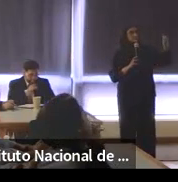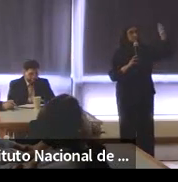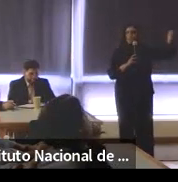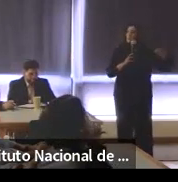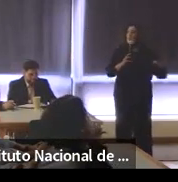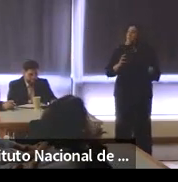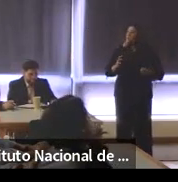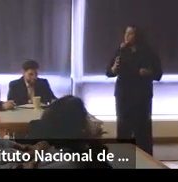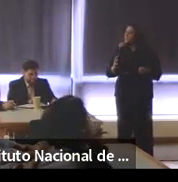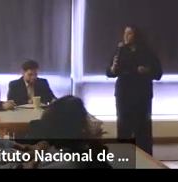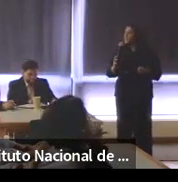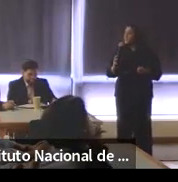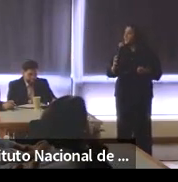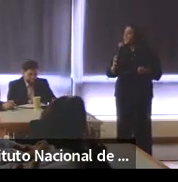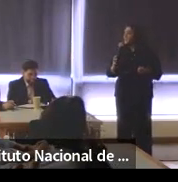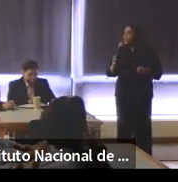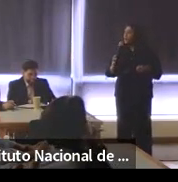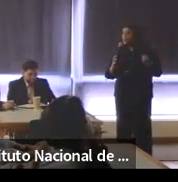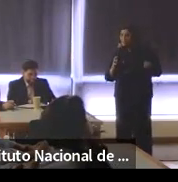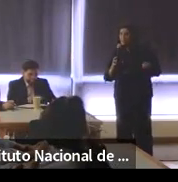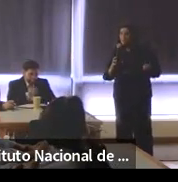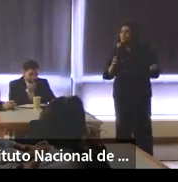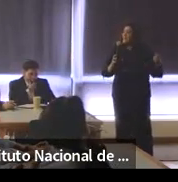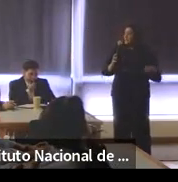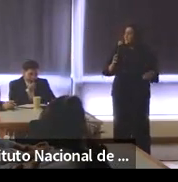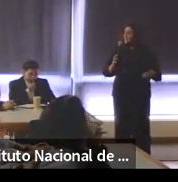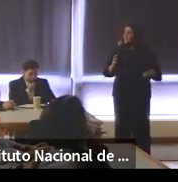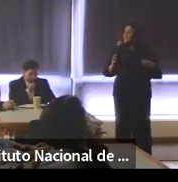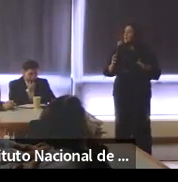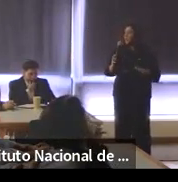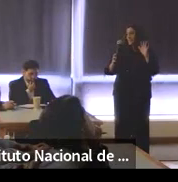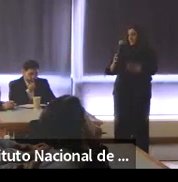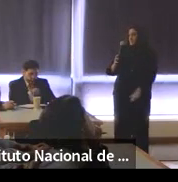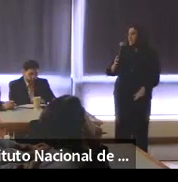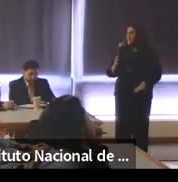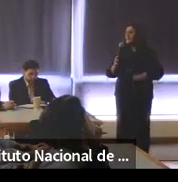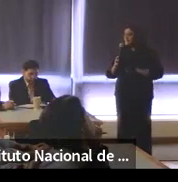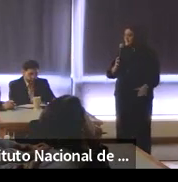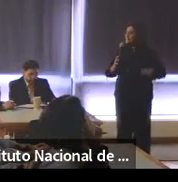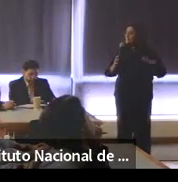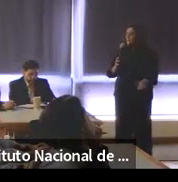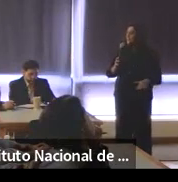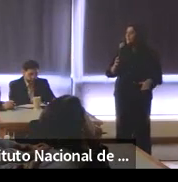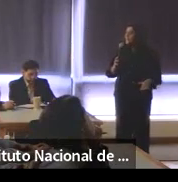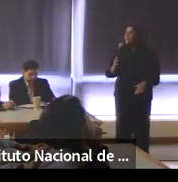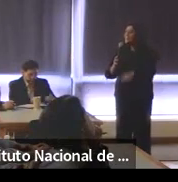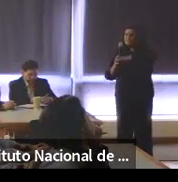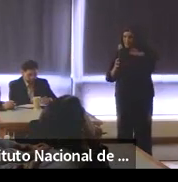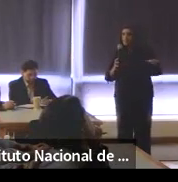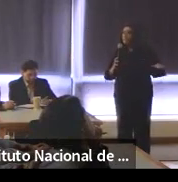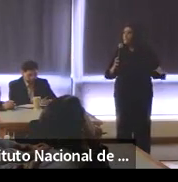tiene una resolución definitiva O solamente fue un paliativo que te ayudó a minimizar el estrés y la ansiedad